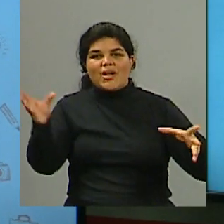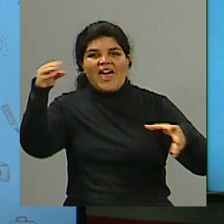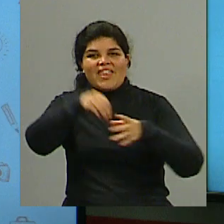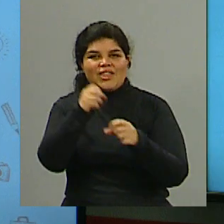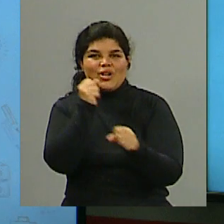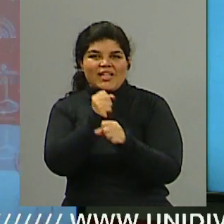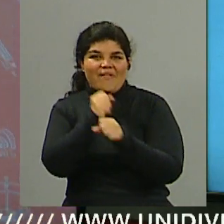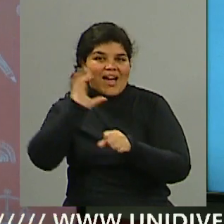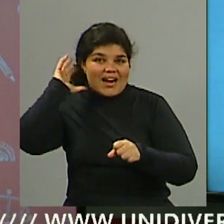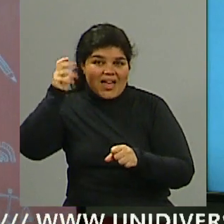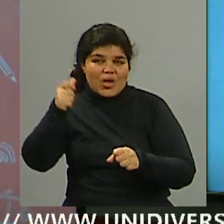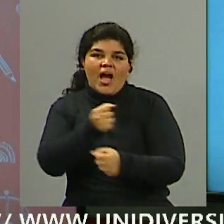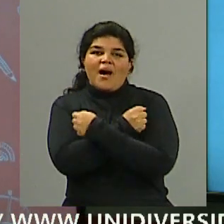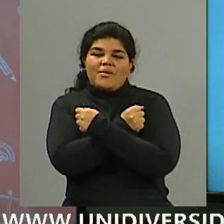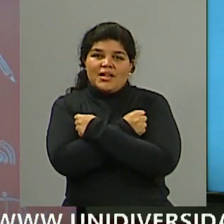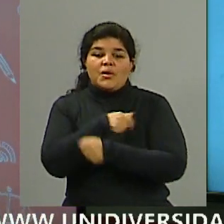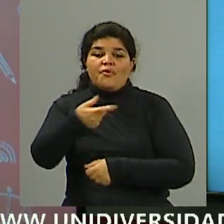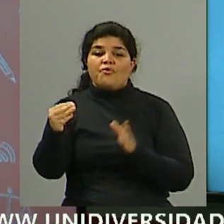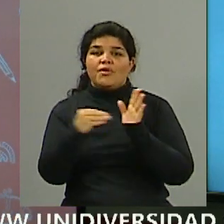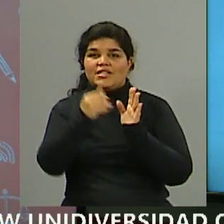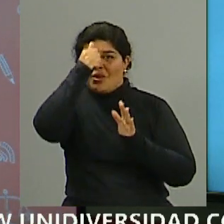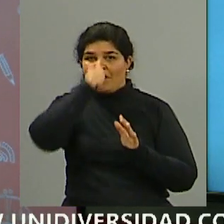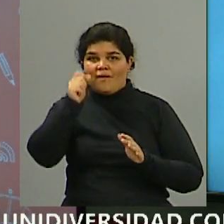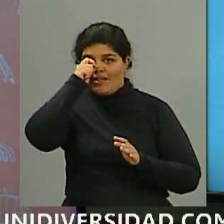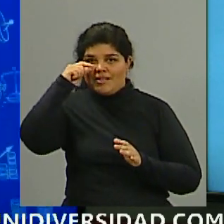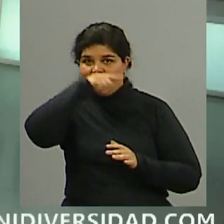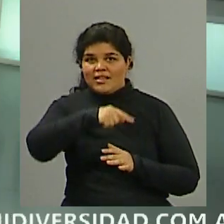fuerte abrazo el 27 de agosto, este domingo, por